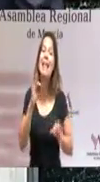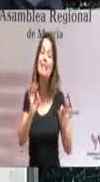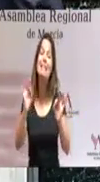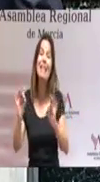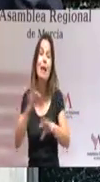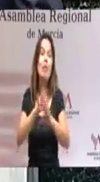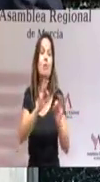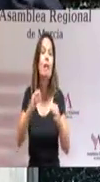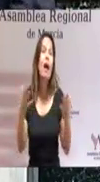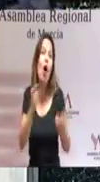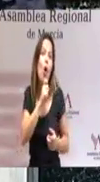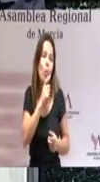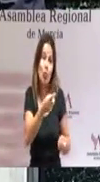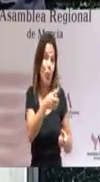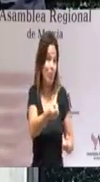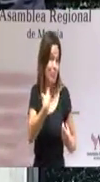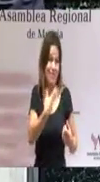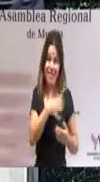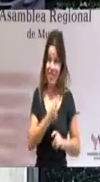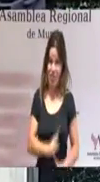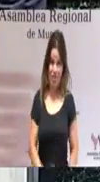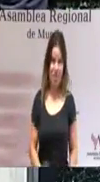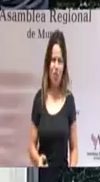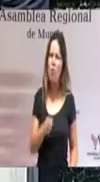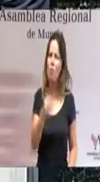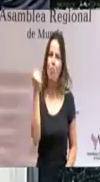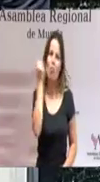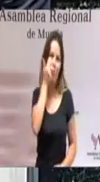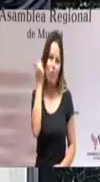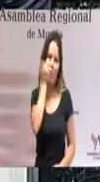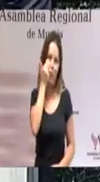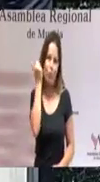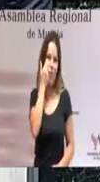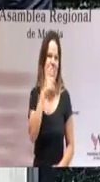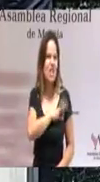Eso usted no lo quiere decir. ¿Qué cara más dura tienen, señor presidente?